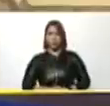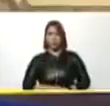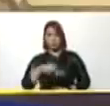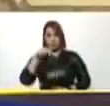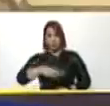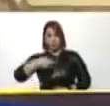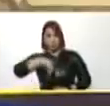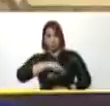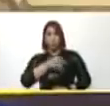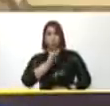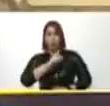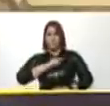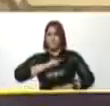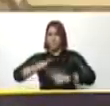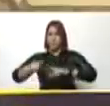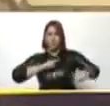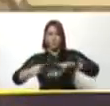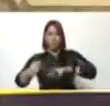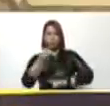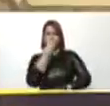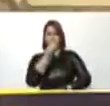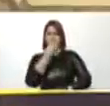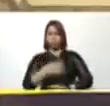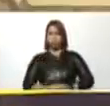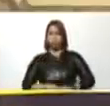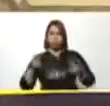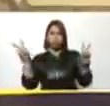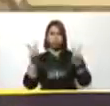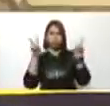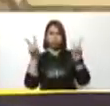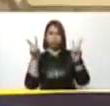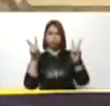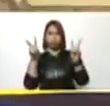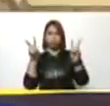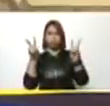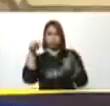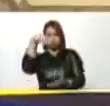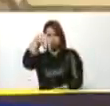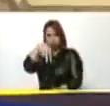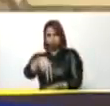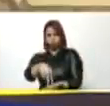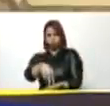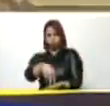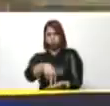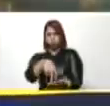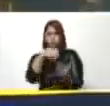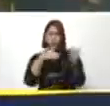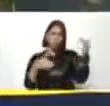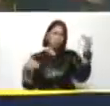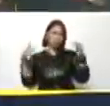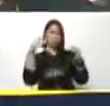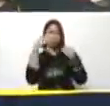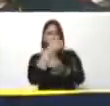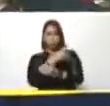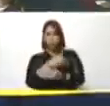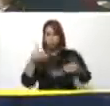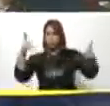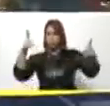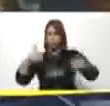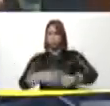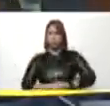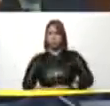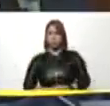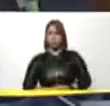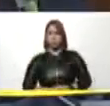estamos mandando desde Miraflores, victoriosos y de pie, con dignidad, con